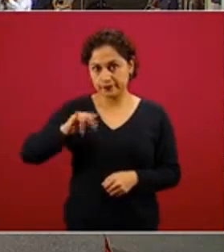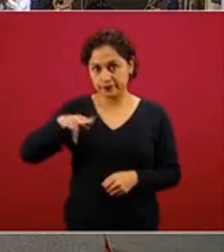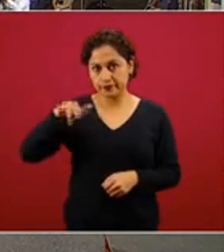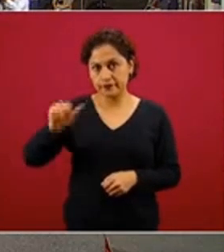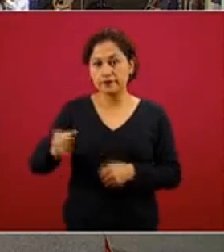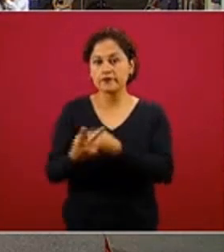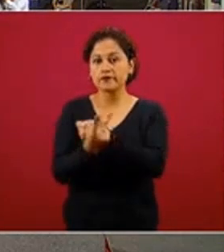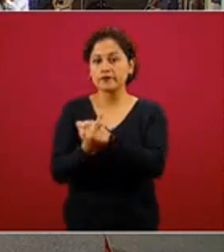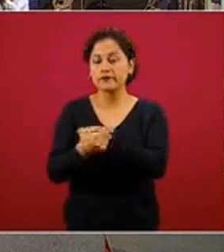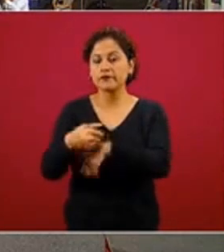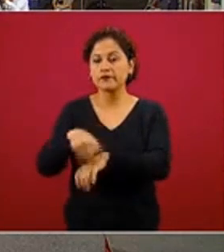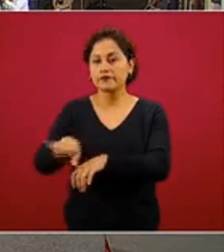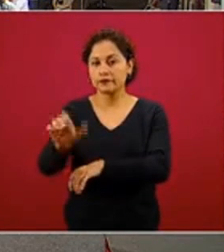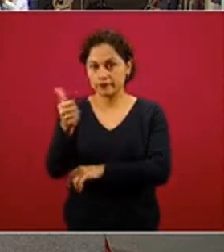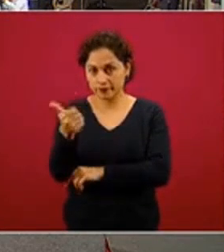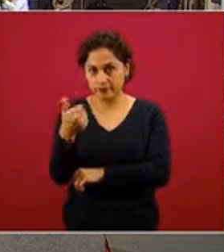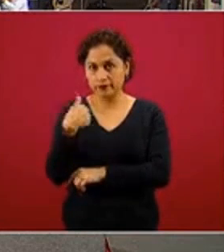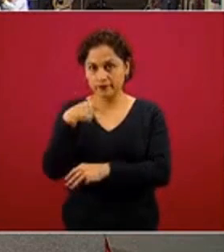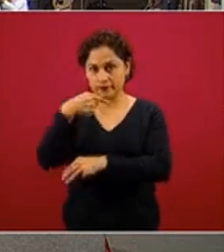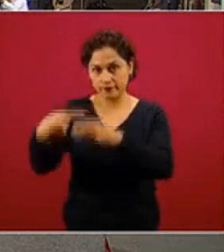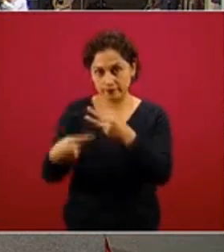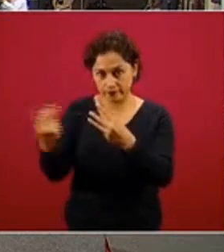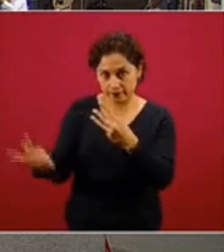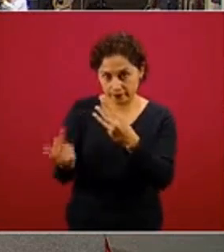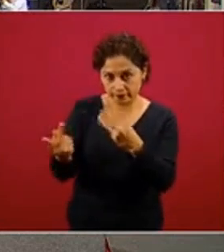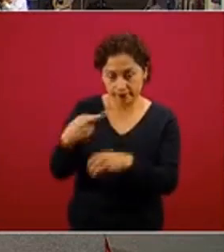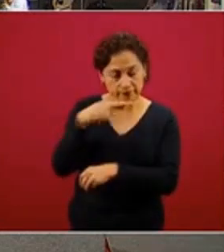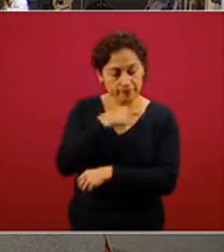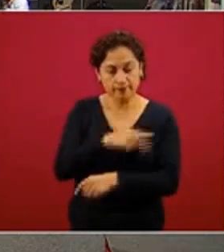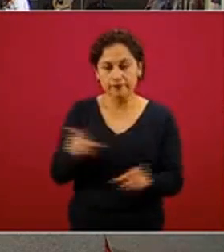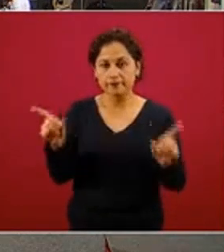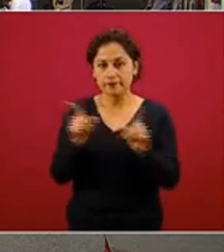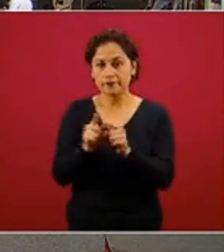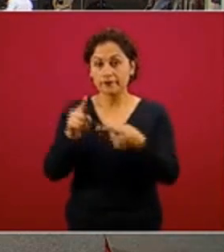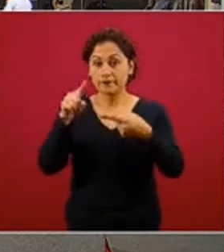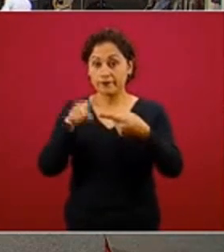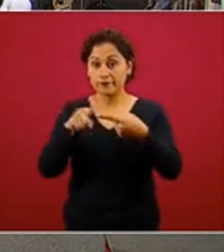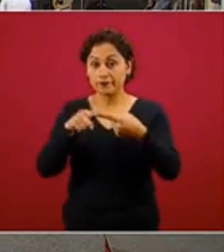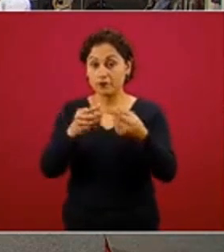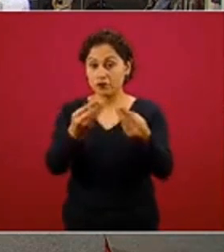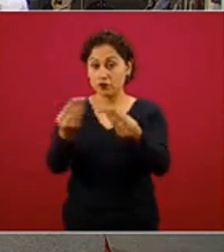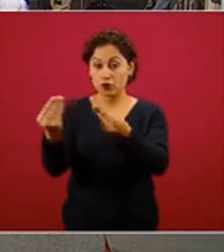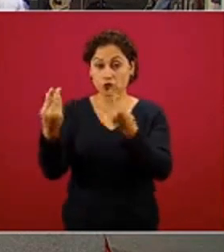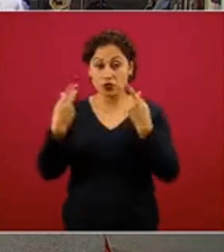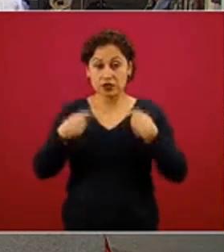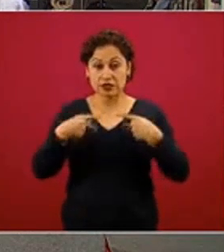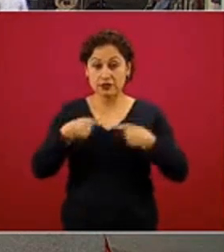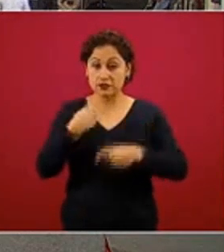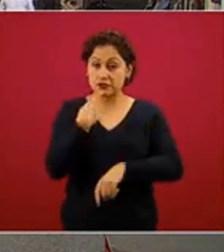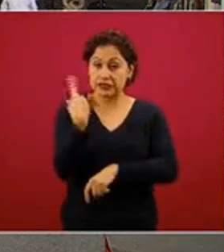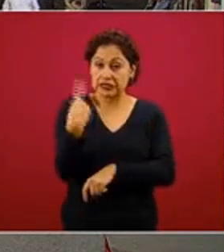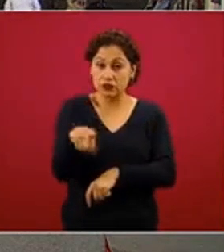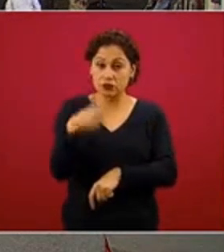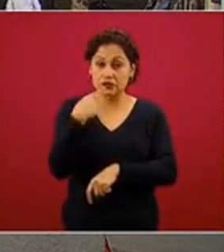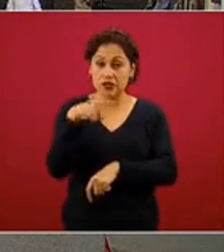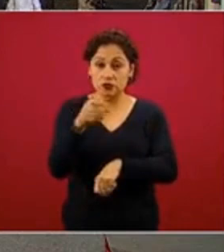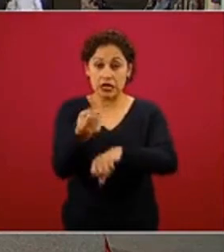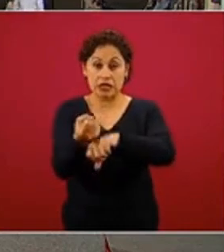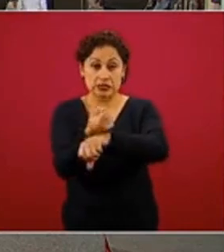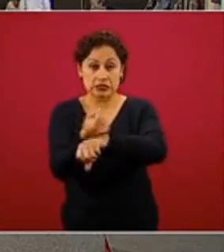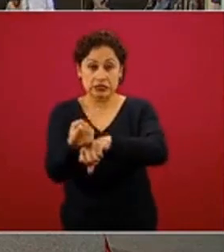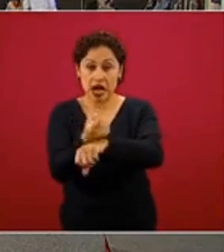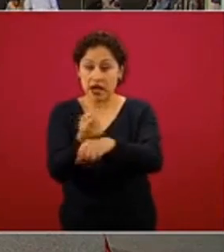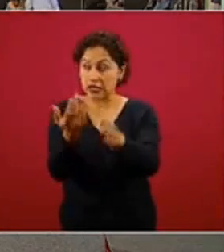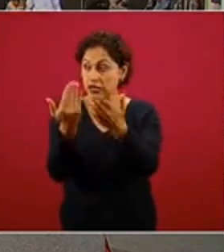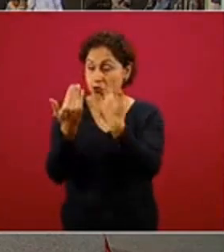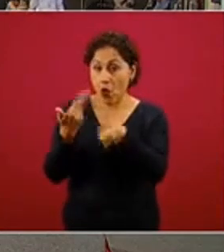6. Tengo 3 preguntas rapidísimo. La primera, nos han llegado las denuncias de desabasto de sangre en cuestión de algunos